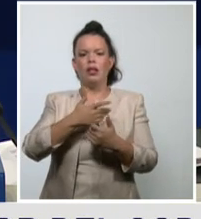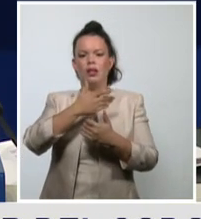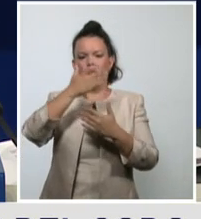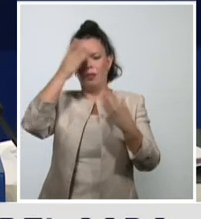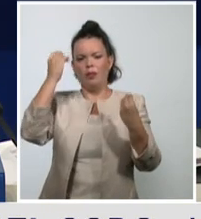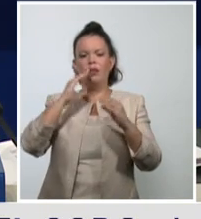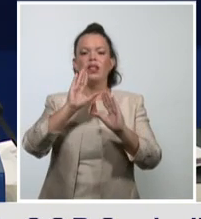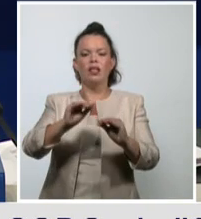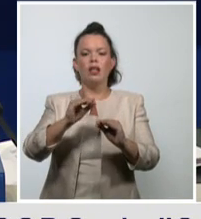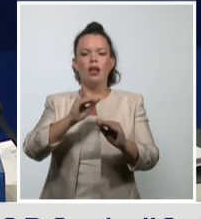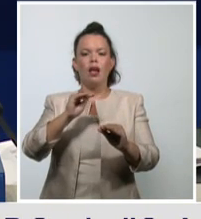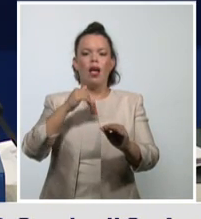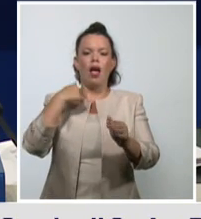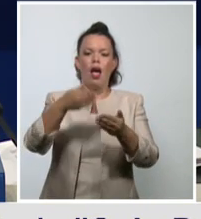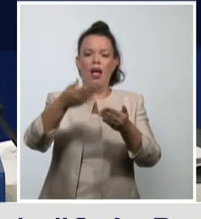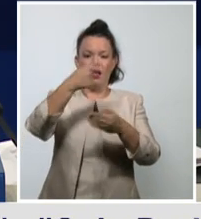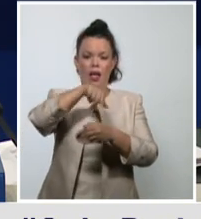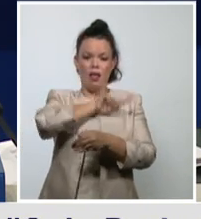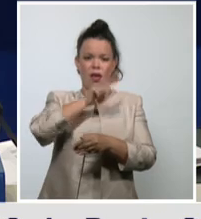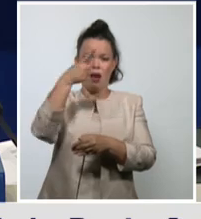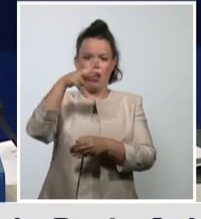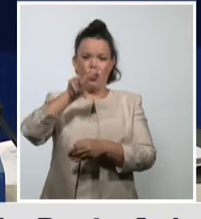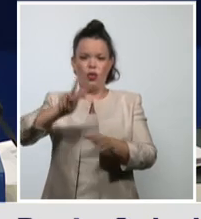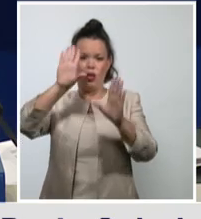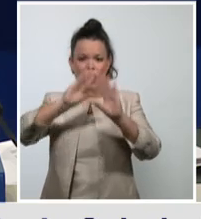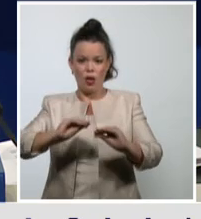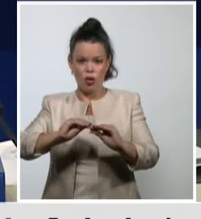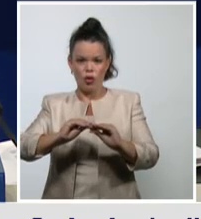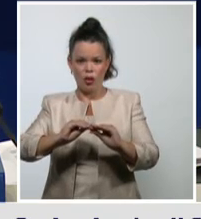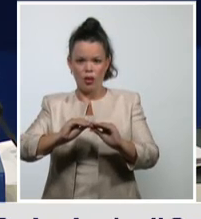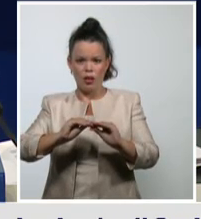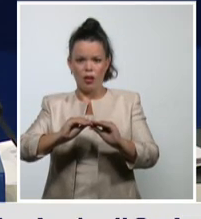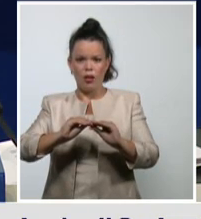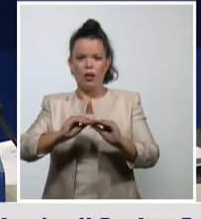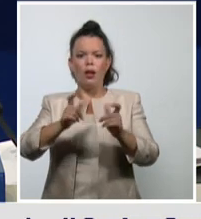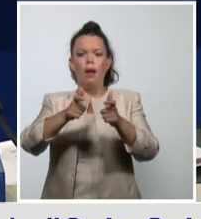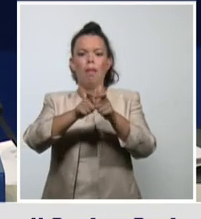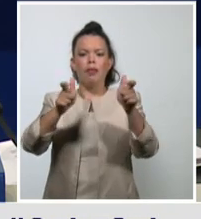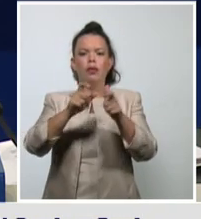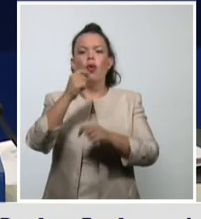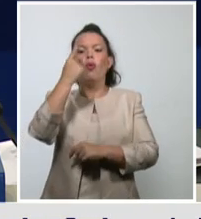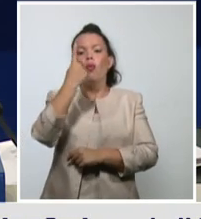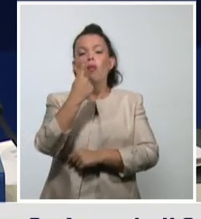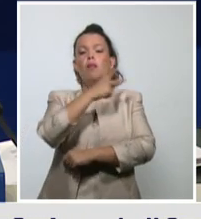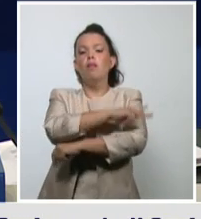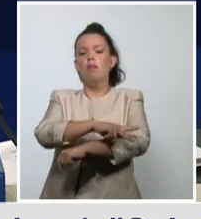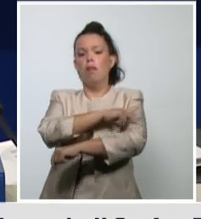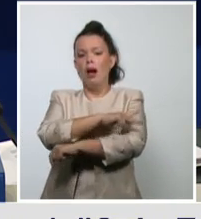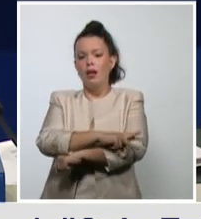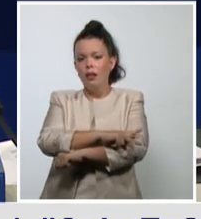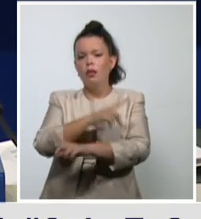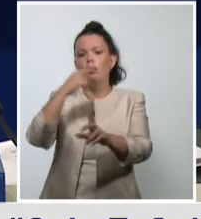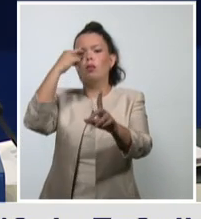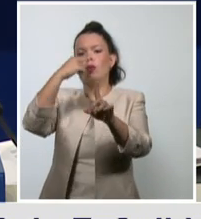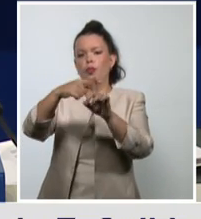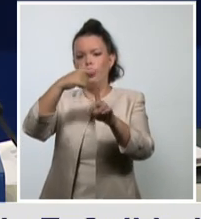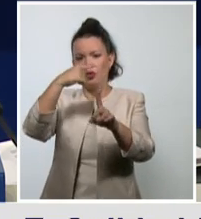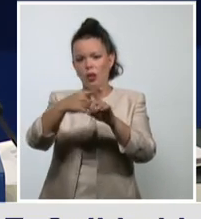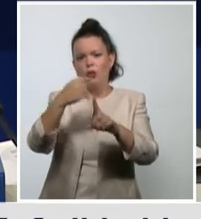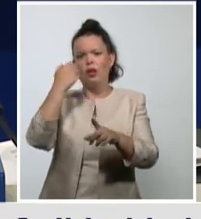ayer se incrementó un país más en la presencia del COVID, que fue el